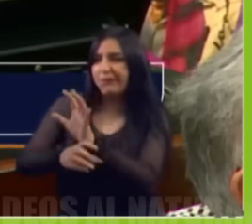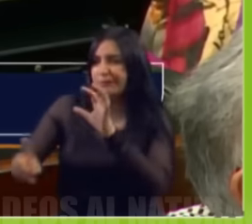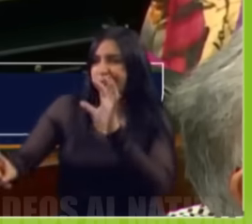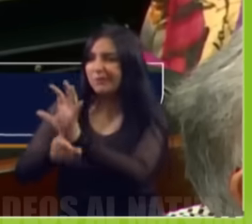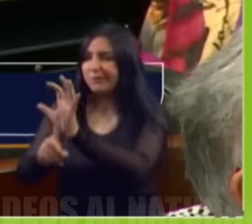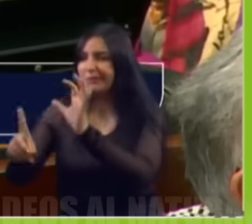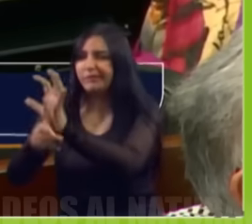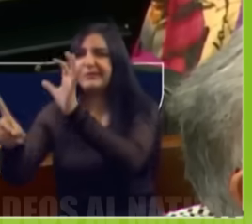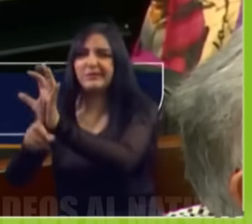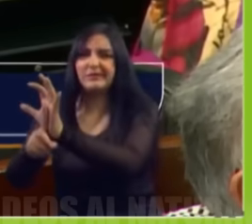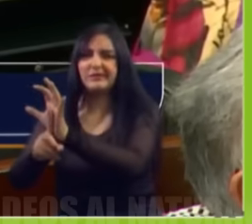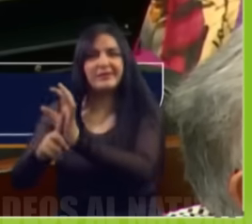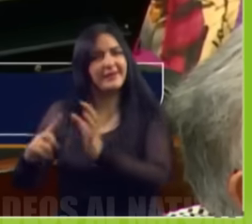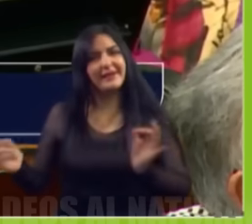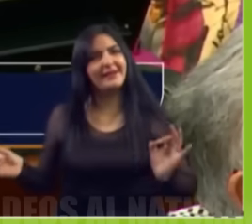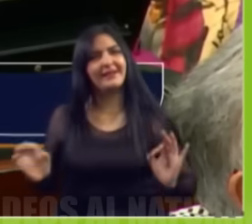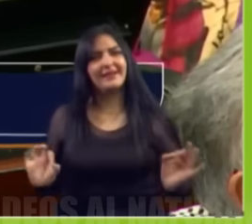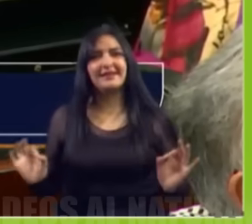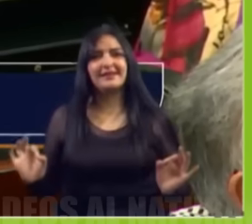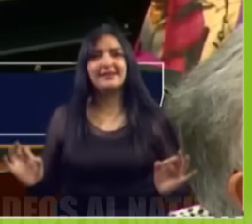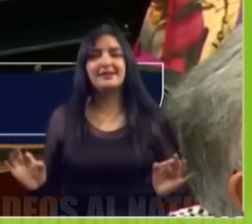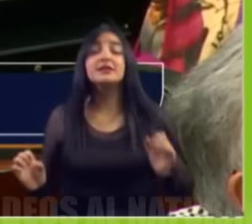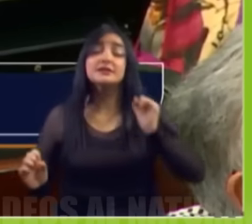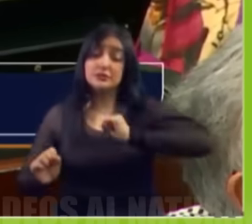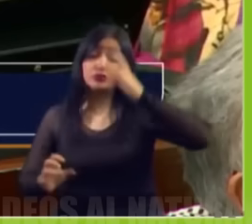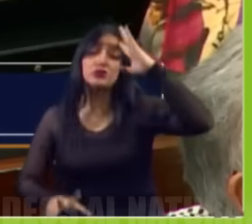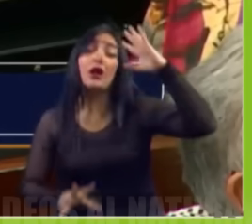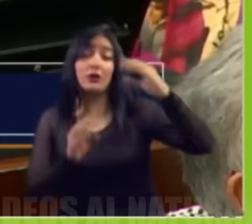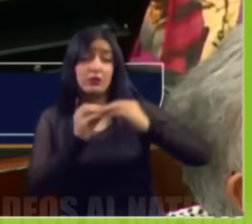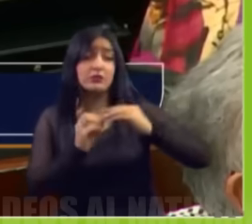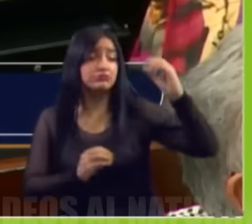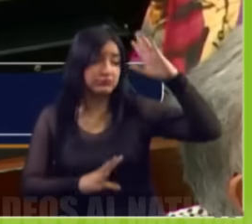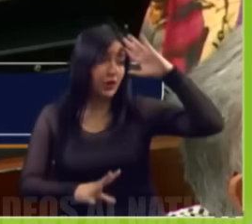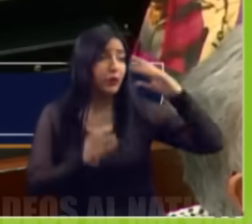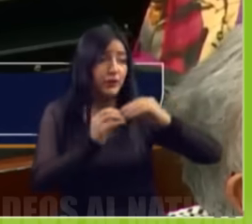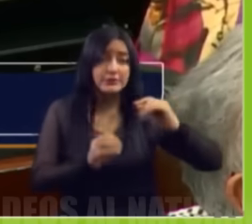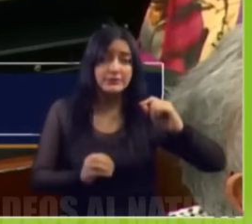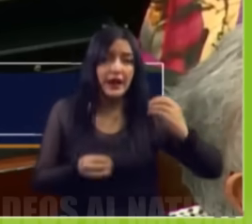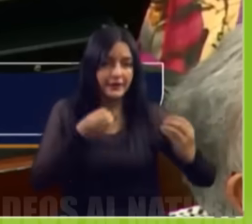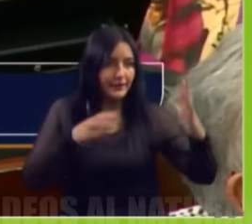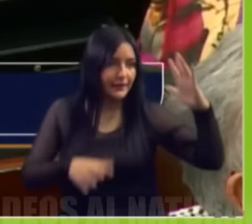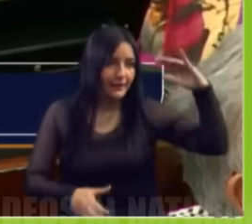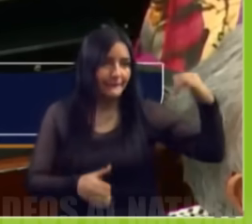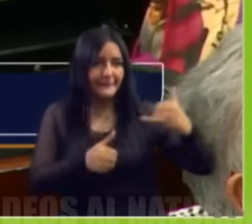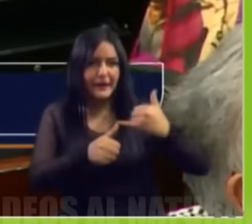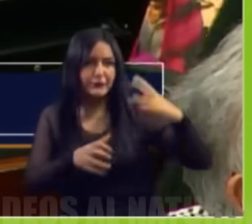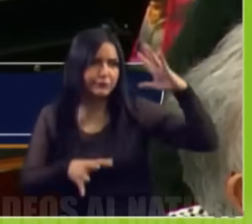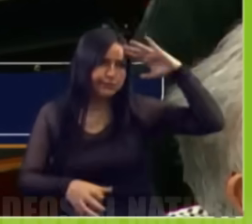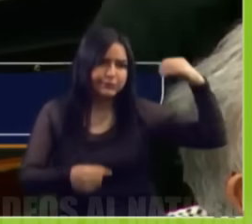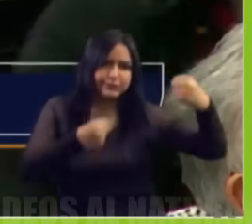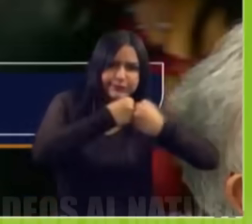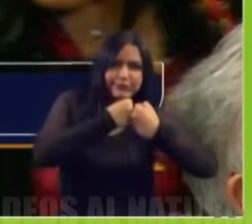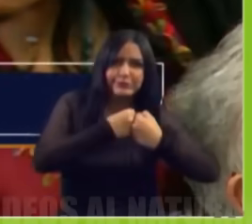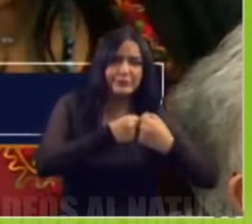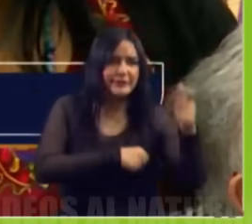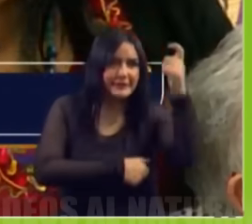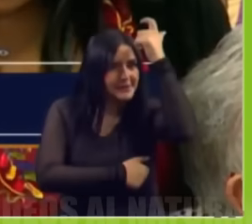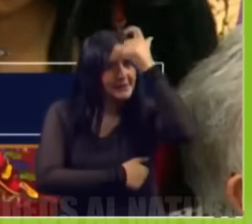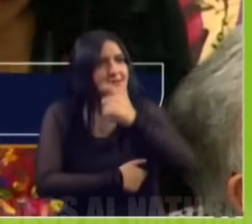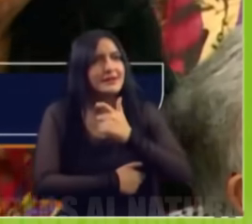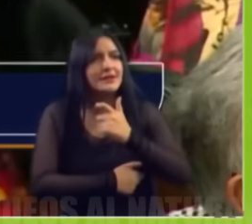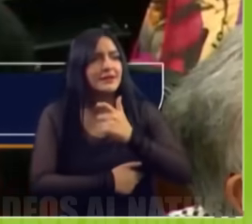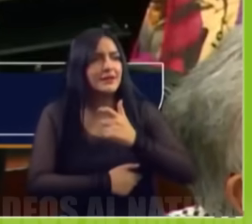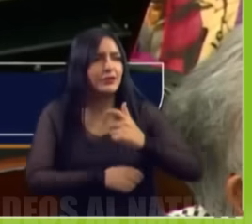persona. Entonces sí, estoy de acuerdo, hagamos ese pacto. Hagamos un pacto serio entre las